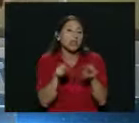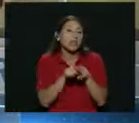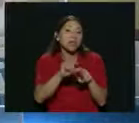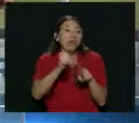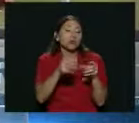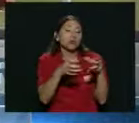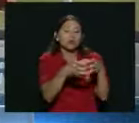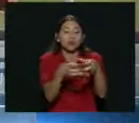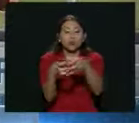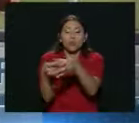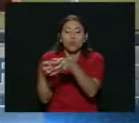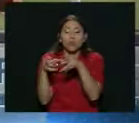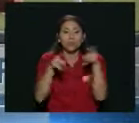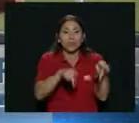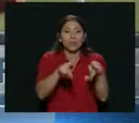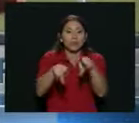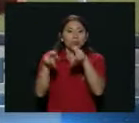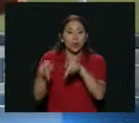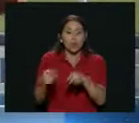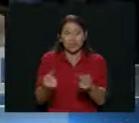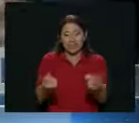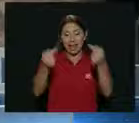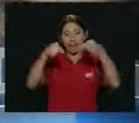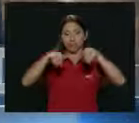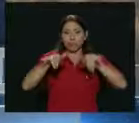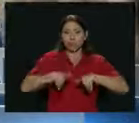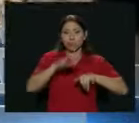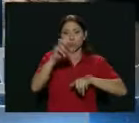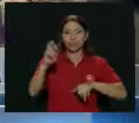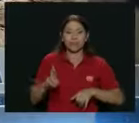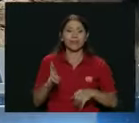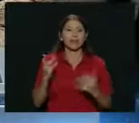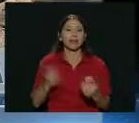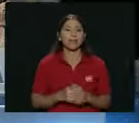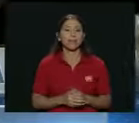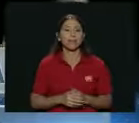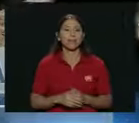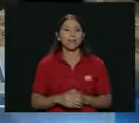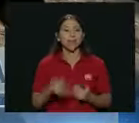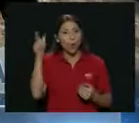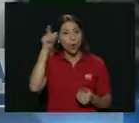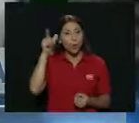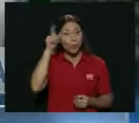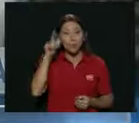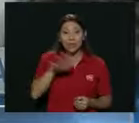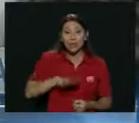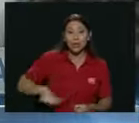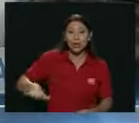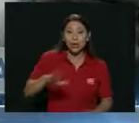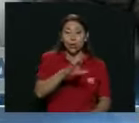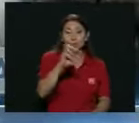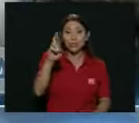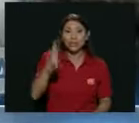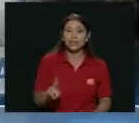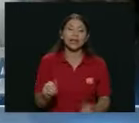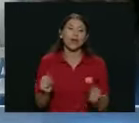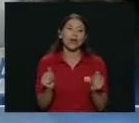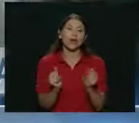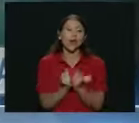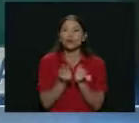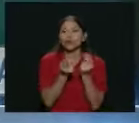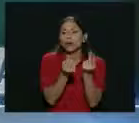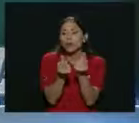otras poblaciones pues, que han pasado por el territorio nacional. Y obviamente el Estado costarricense,